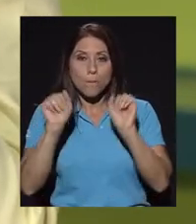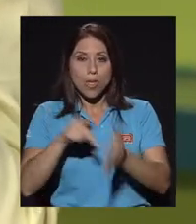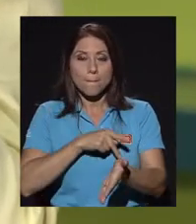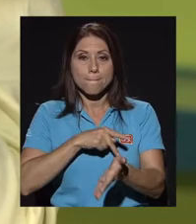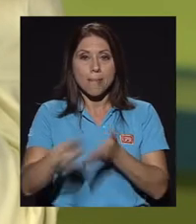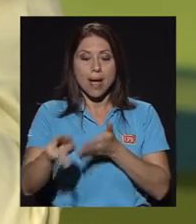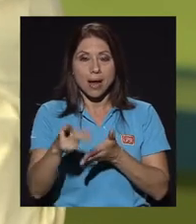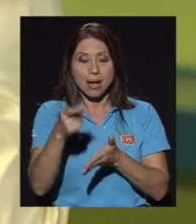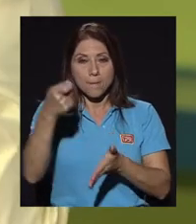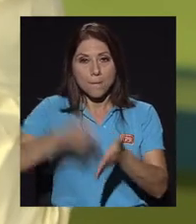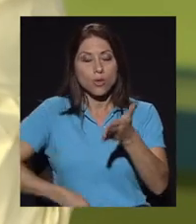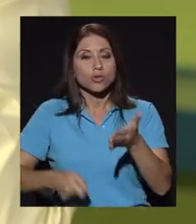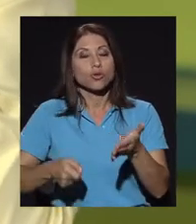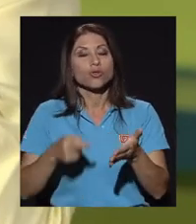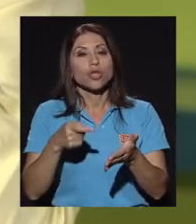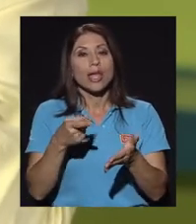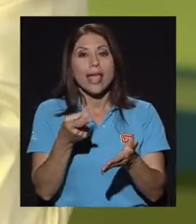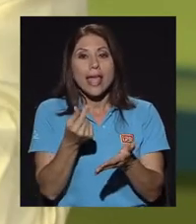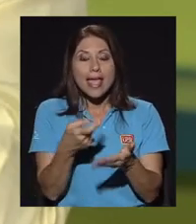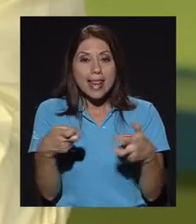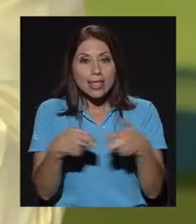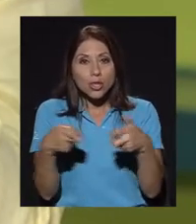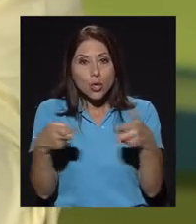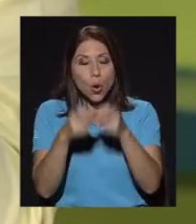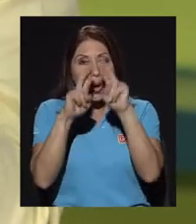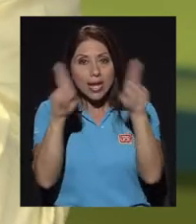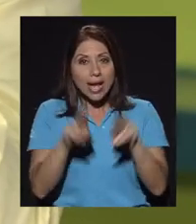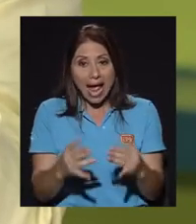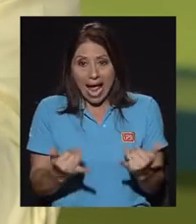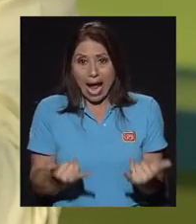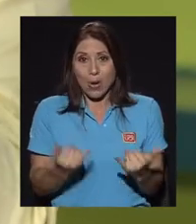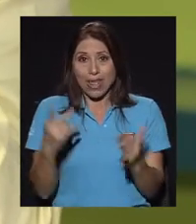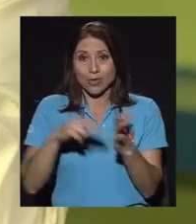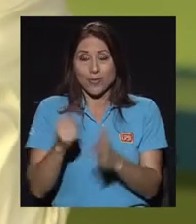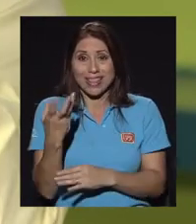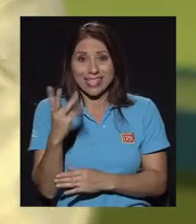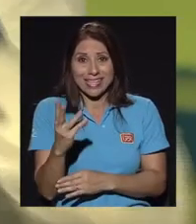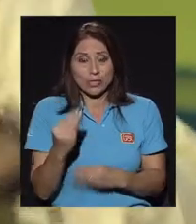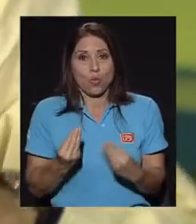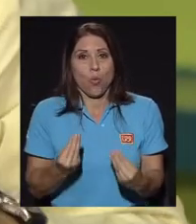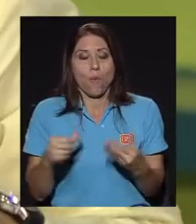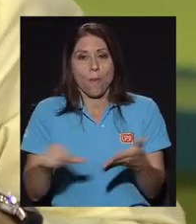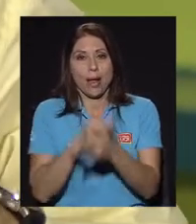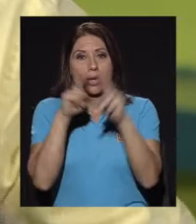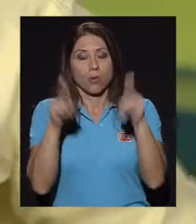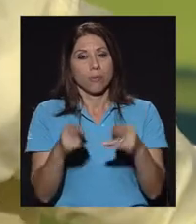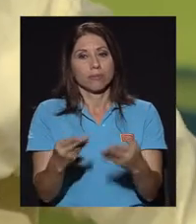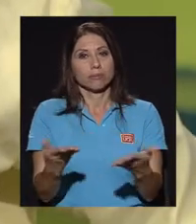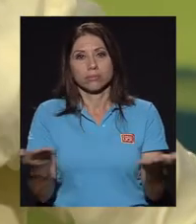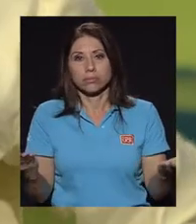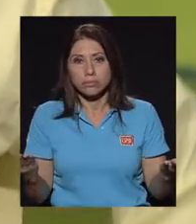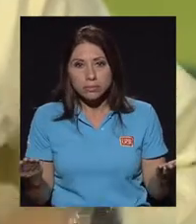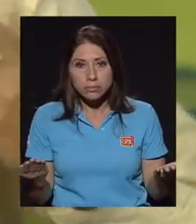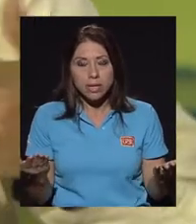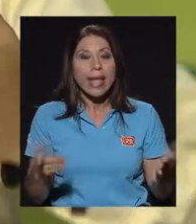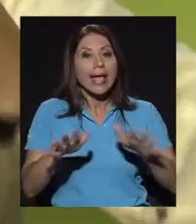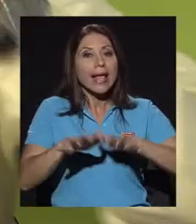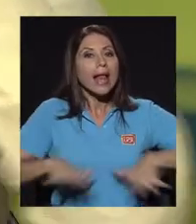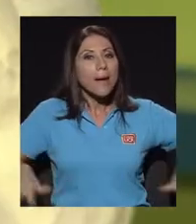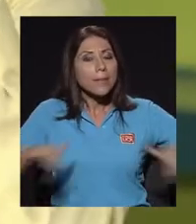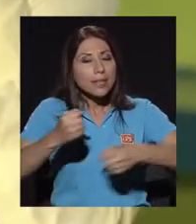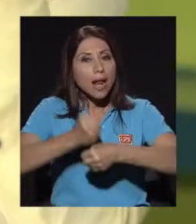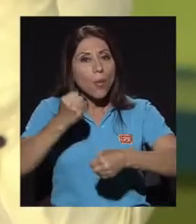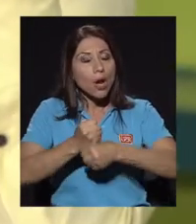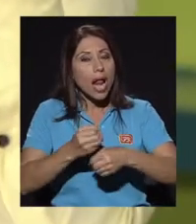electrónica. O sea, estamos hoy en el 2016 y no puede ser que tengamos una página como la que tengamos. El ambiente